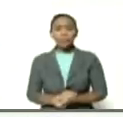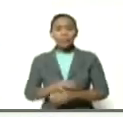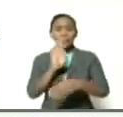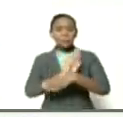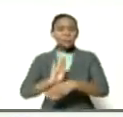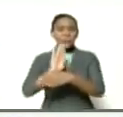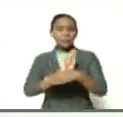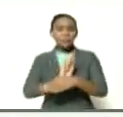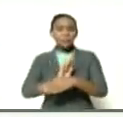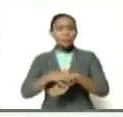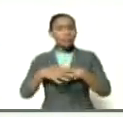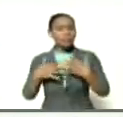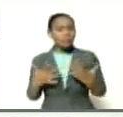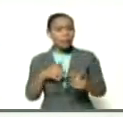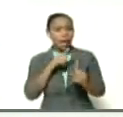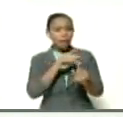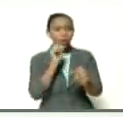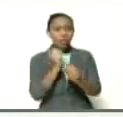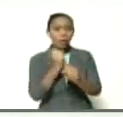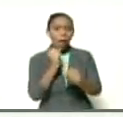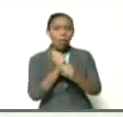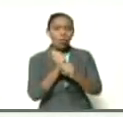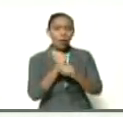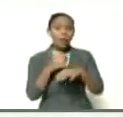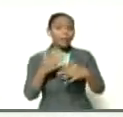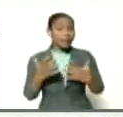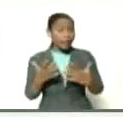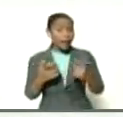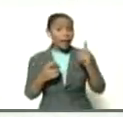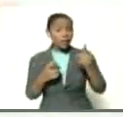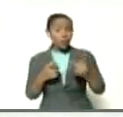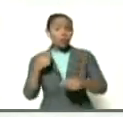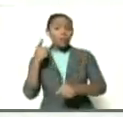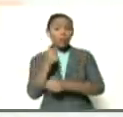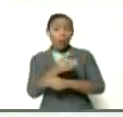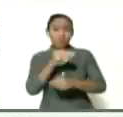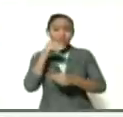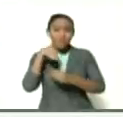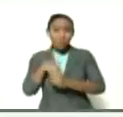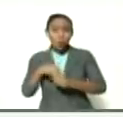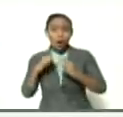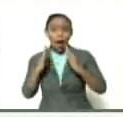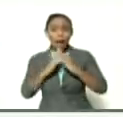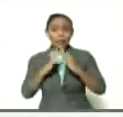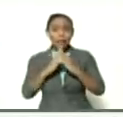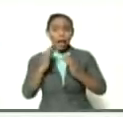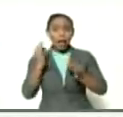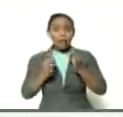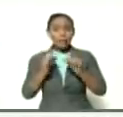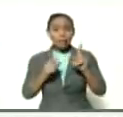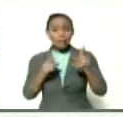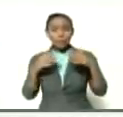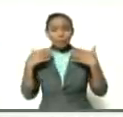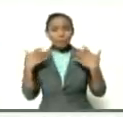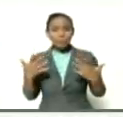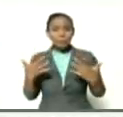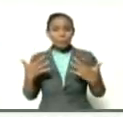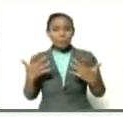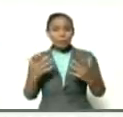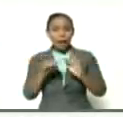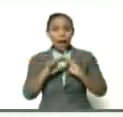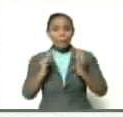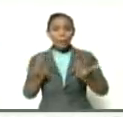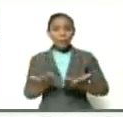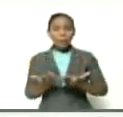proteger justamente a esos trabajadores que, bueno, han debido permanecer en casa justamente por la